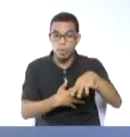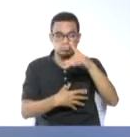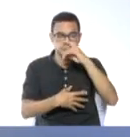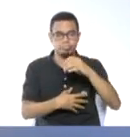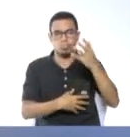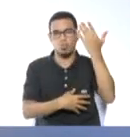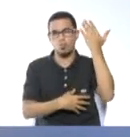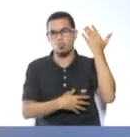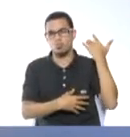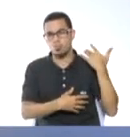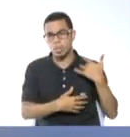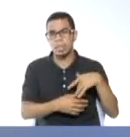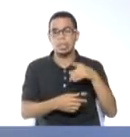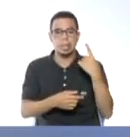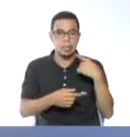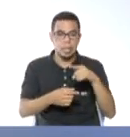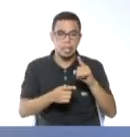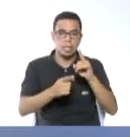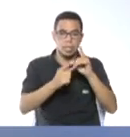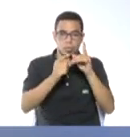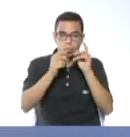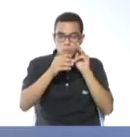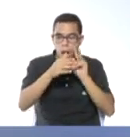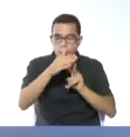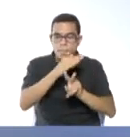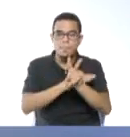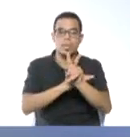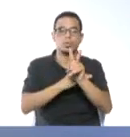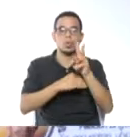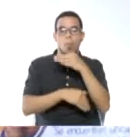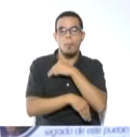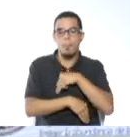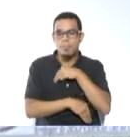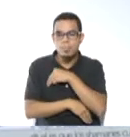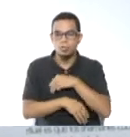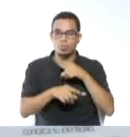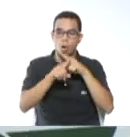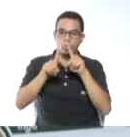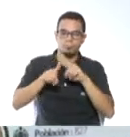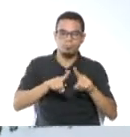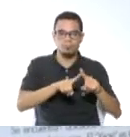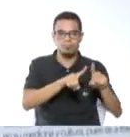visión y una cosmovisión de vida, porque cada calendario socioproductivo de cada cultura